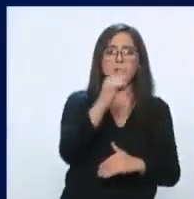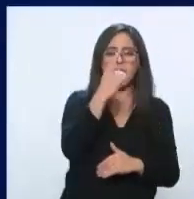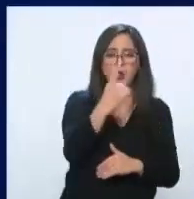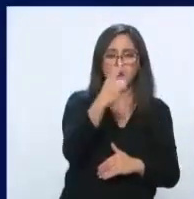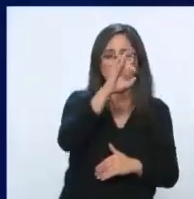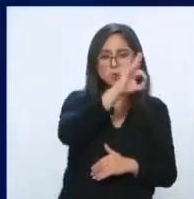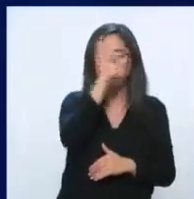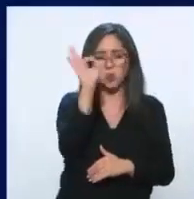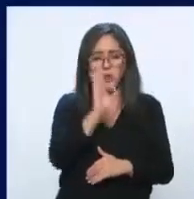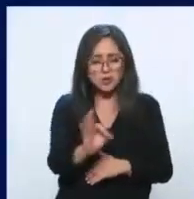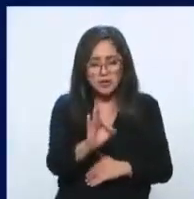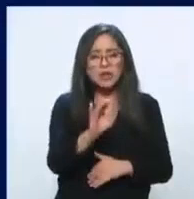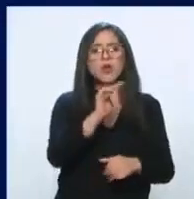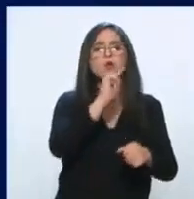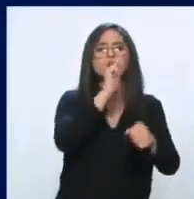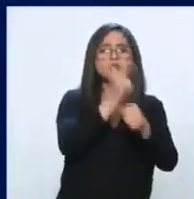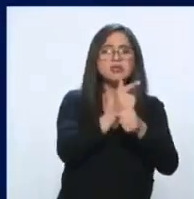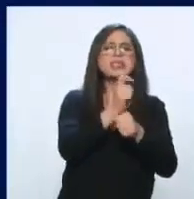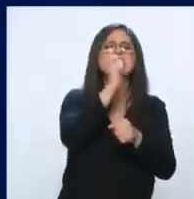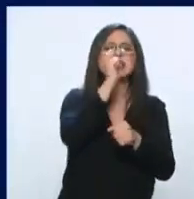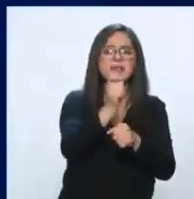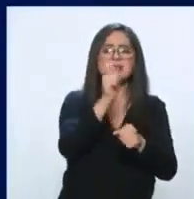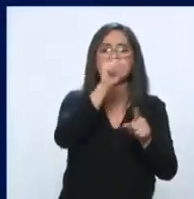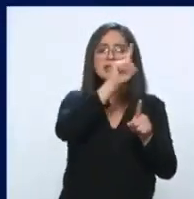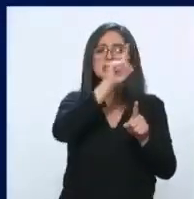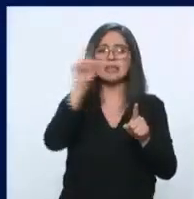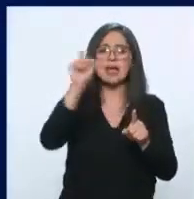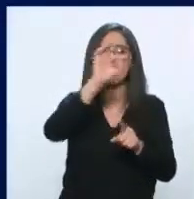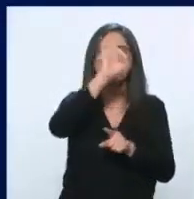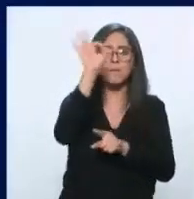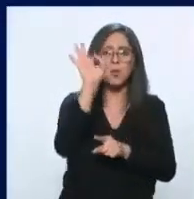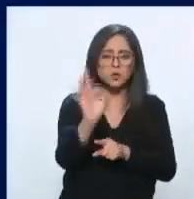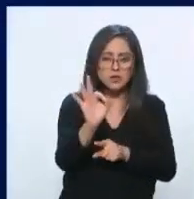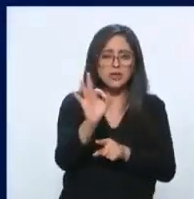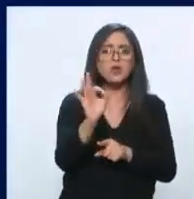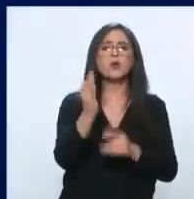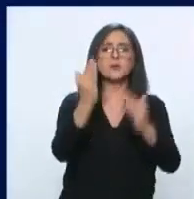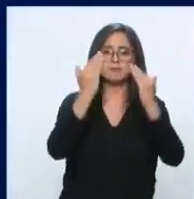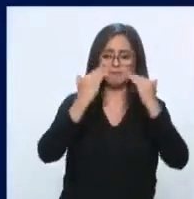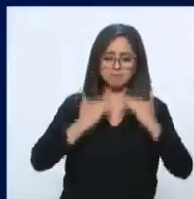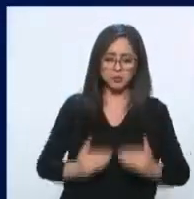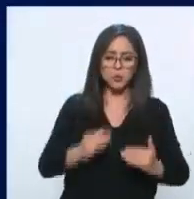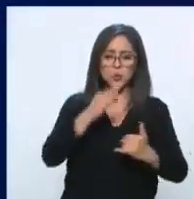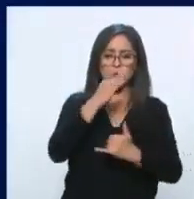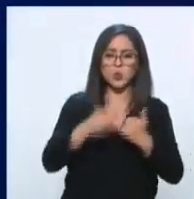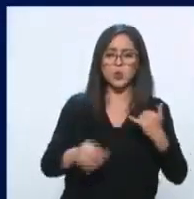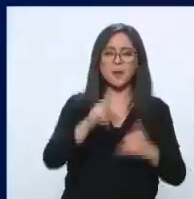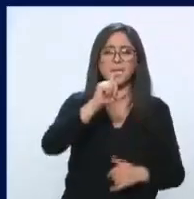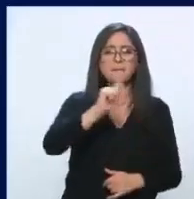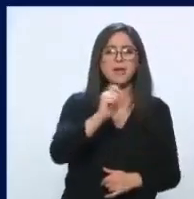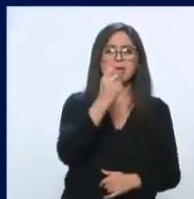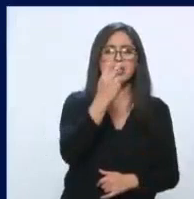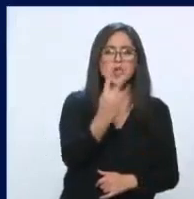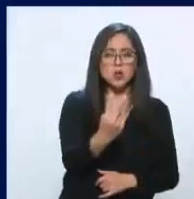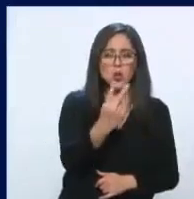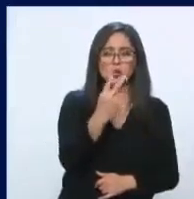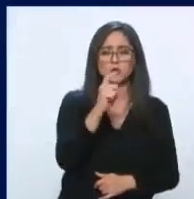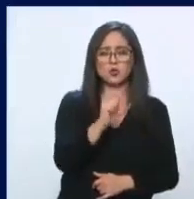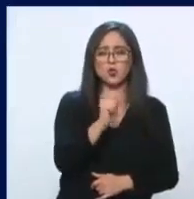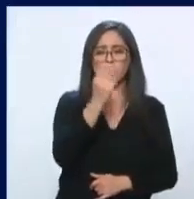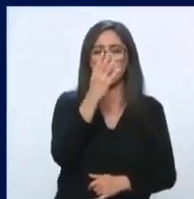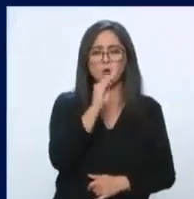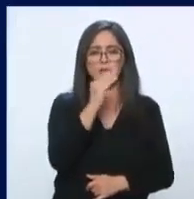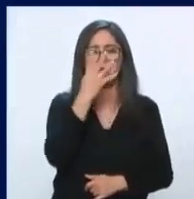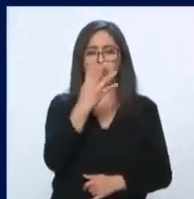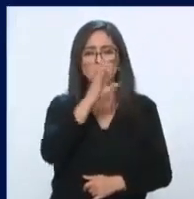esos, digamos, de ese 100%, el 22% fue entregado a sus familiares. Carla, ahí, digamos, de un paso